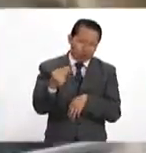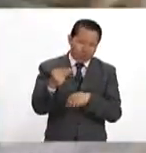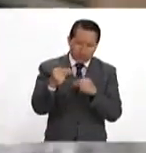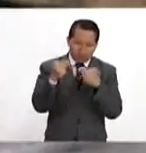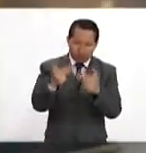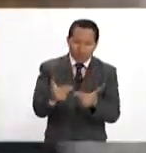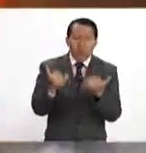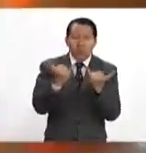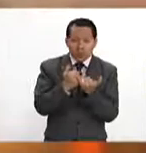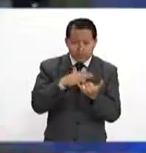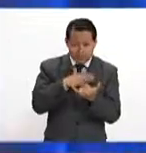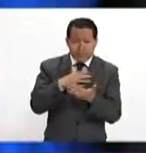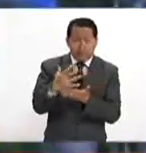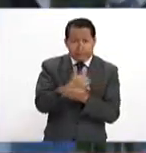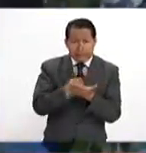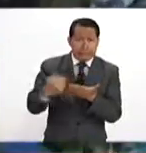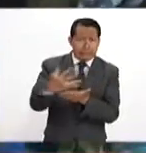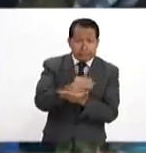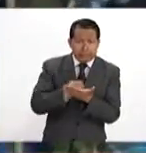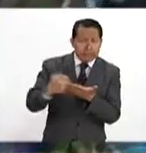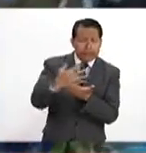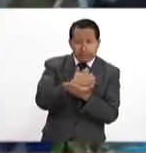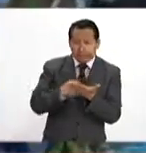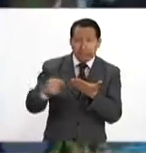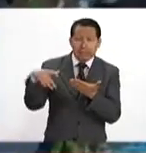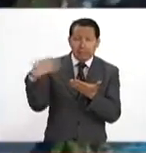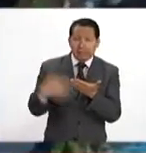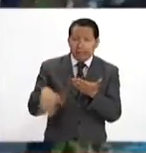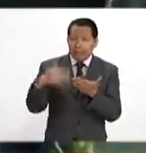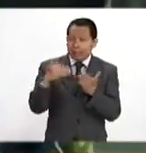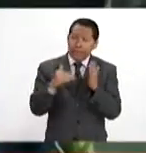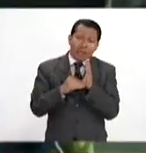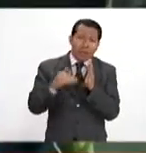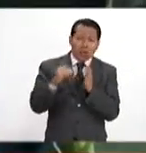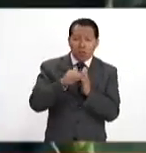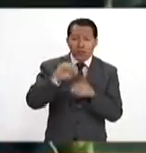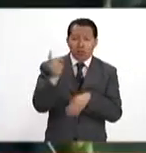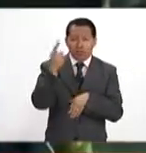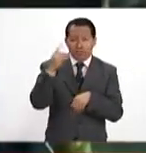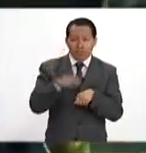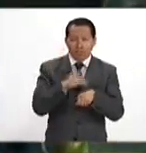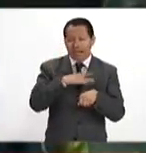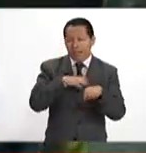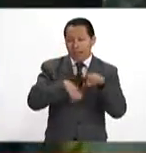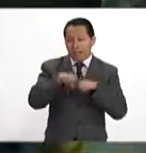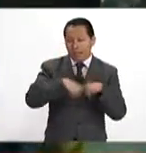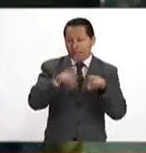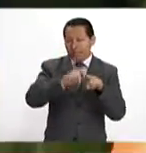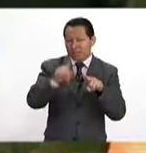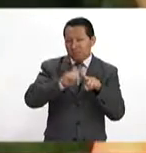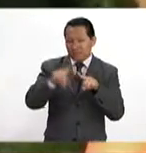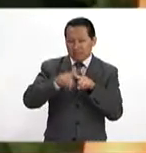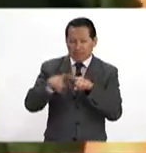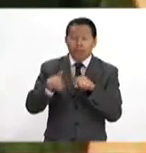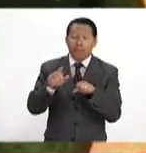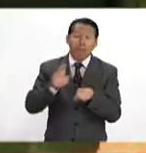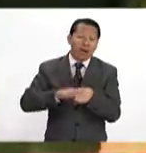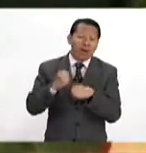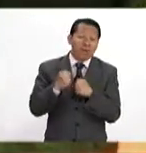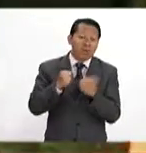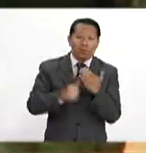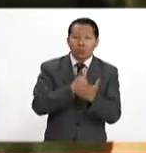gran fortuna de decenas o cientos de millones de dólares que invertía en una gran red de empresas, muchas de ellas en la ciudad de